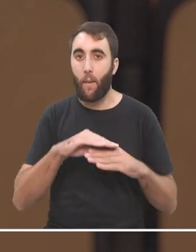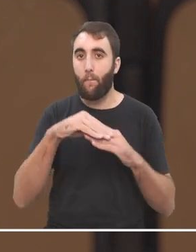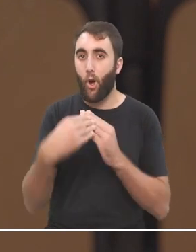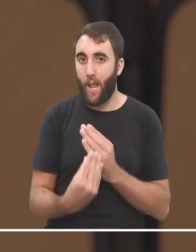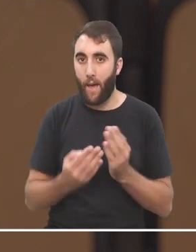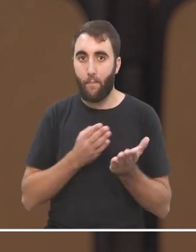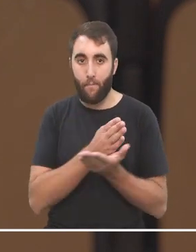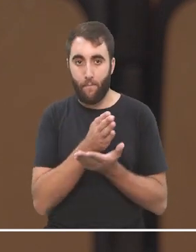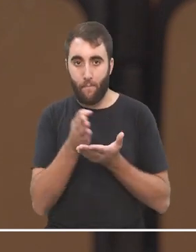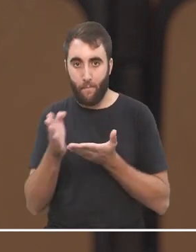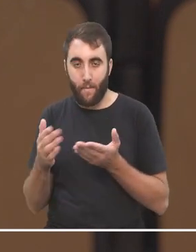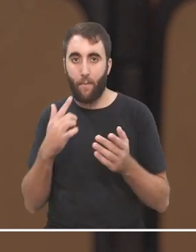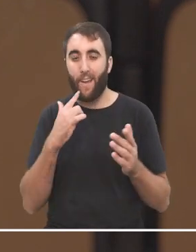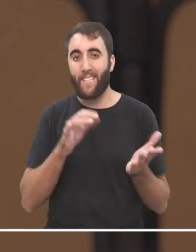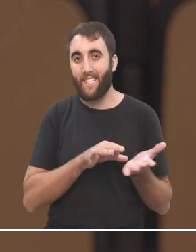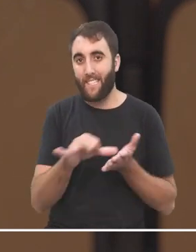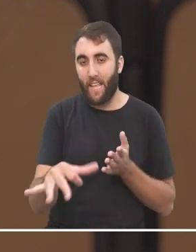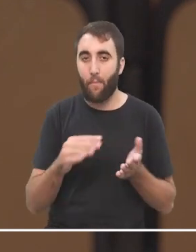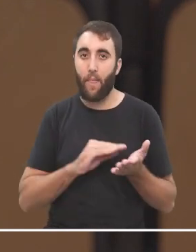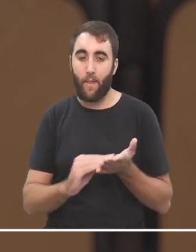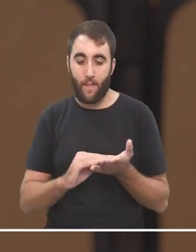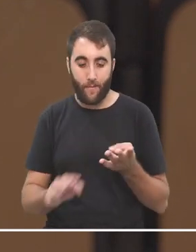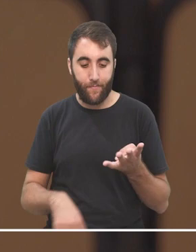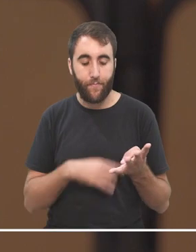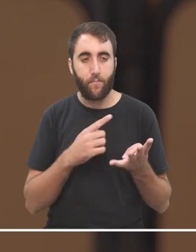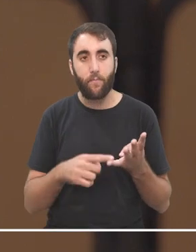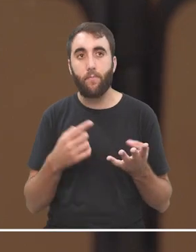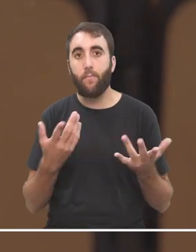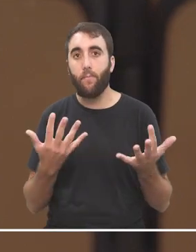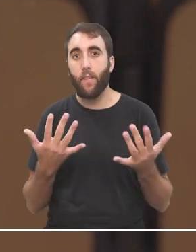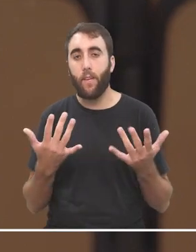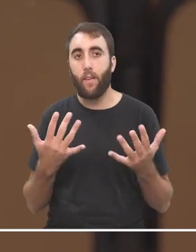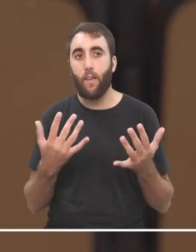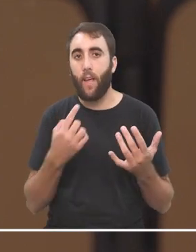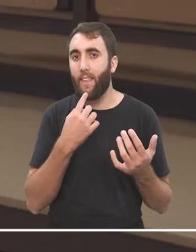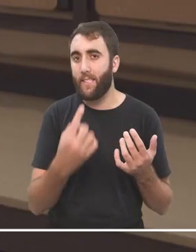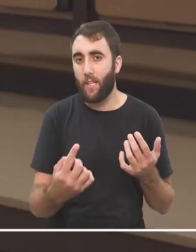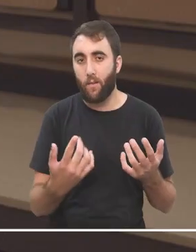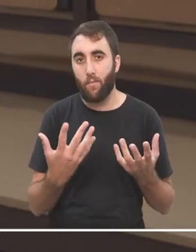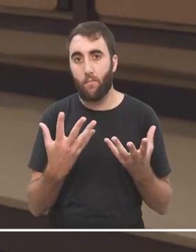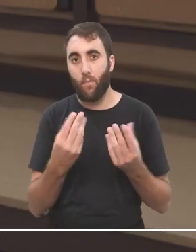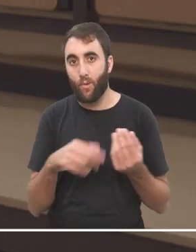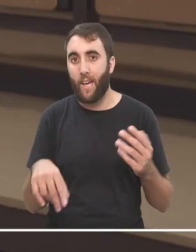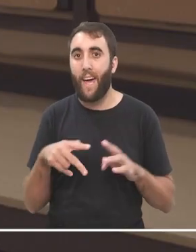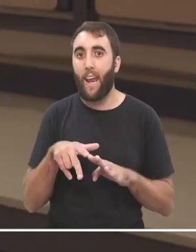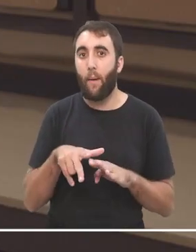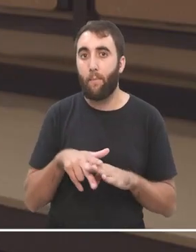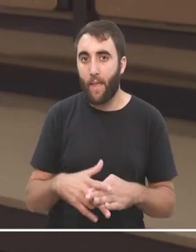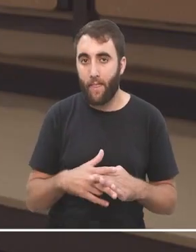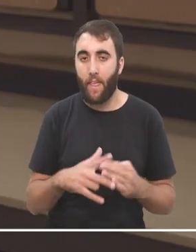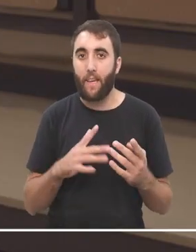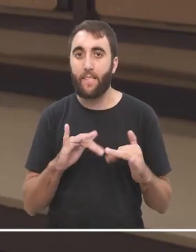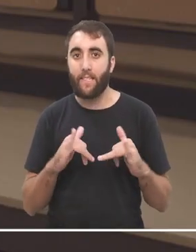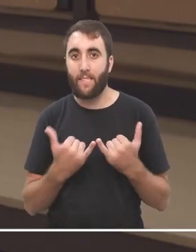conectan a los distintos sistemas de la administración, es decir, y a las herramientas, tener acceso